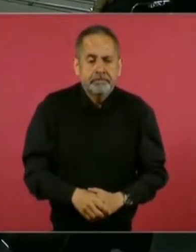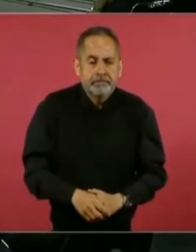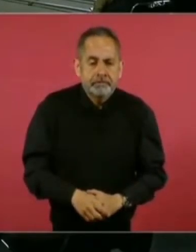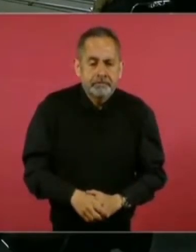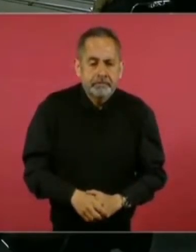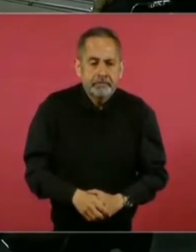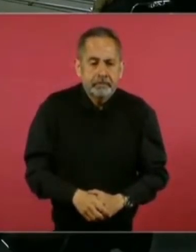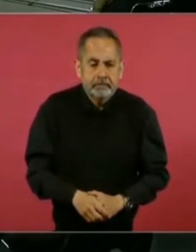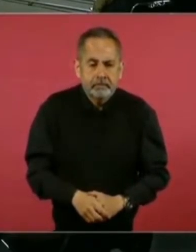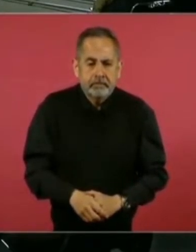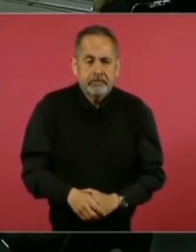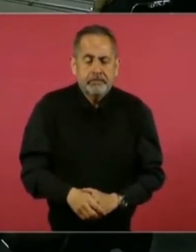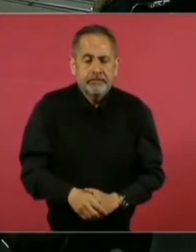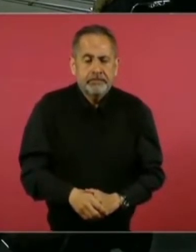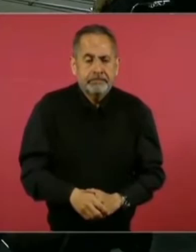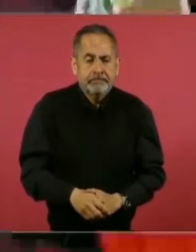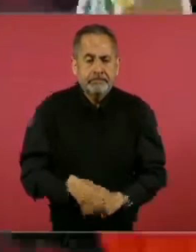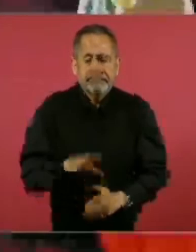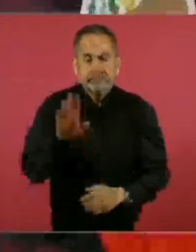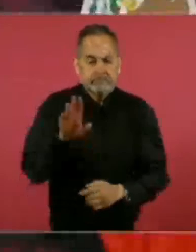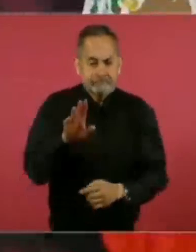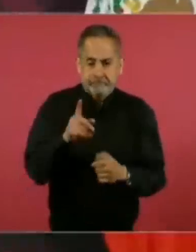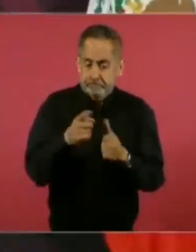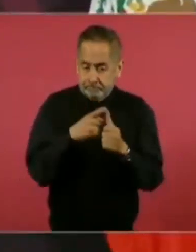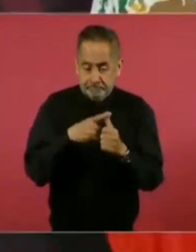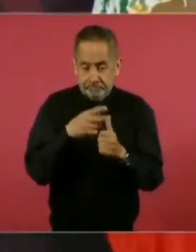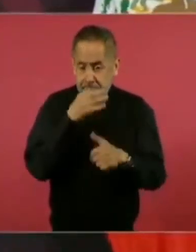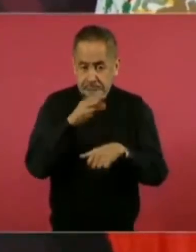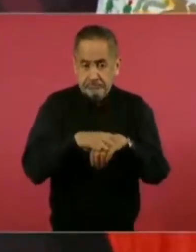primer lugar, decir que nunca dejamos